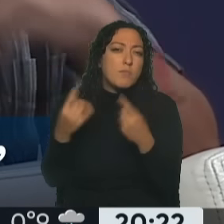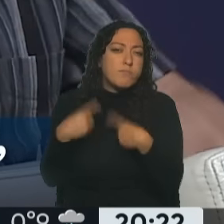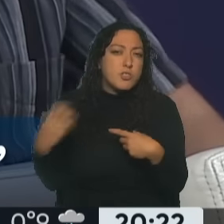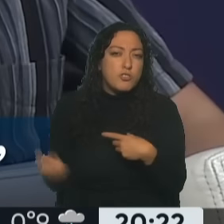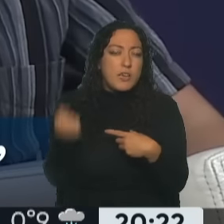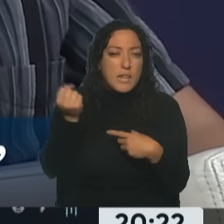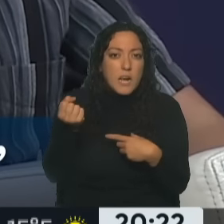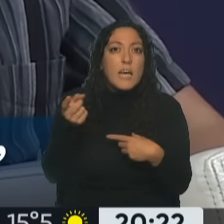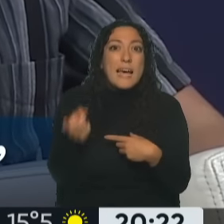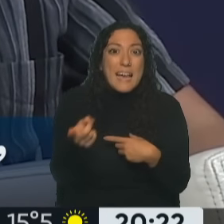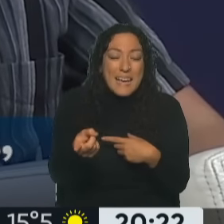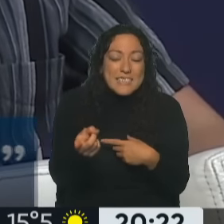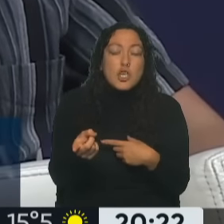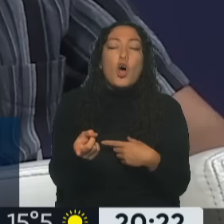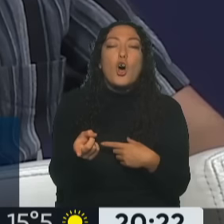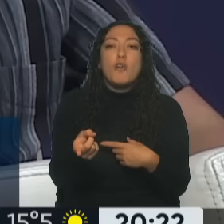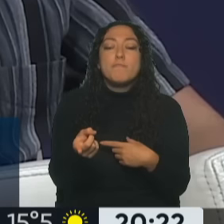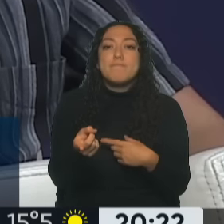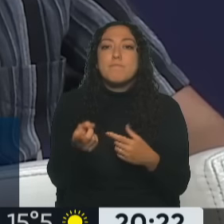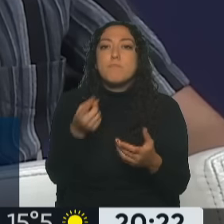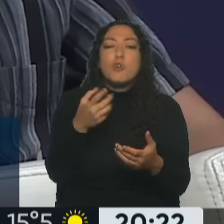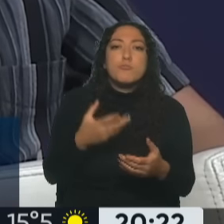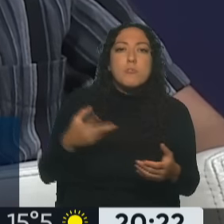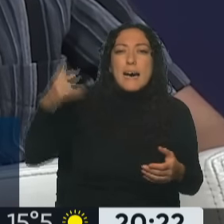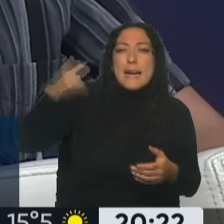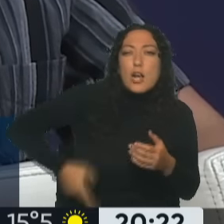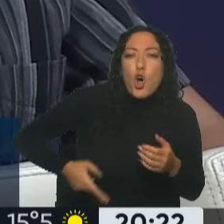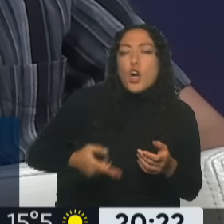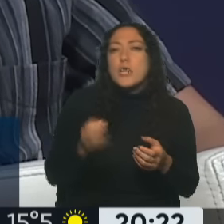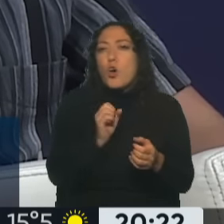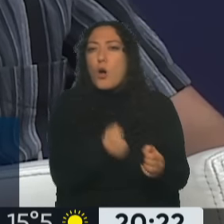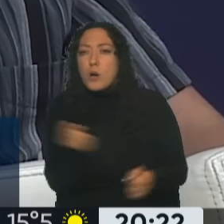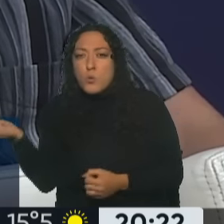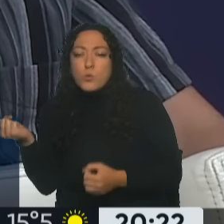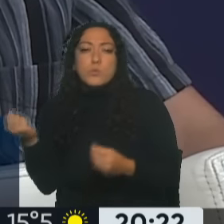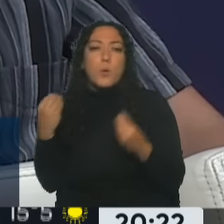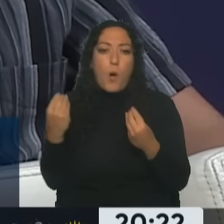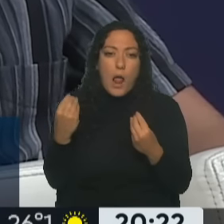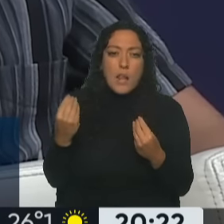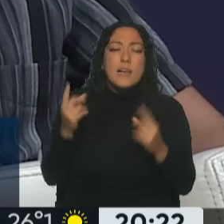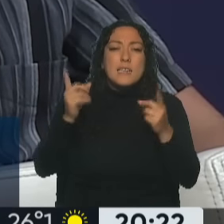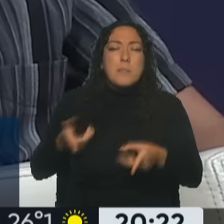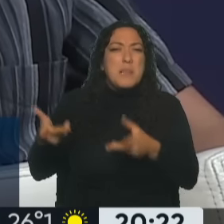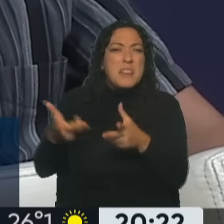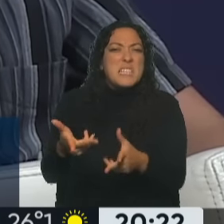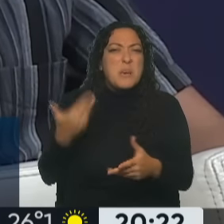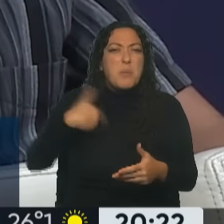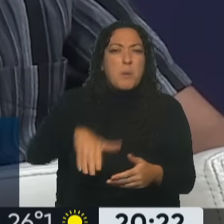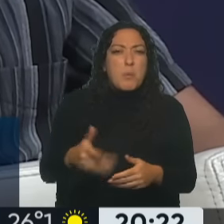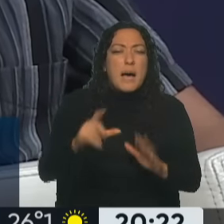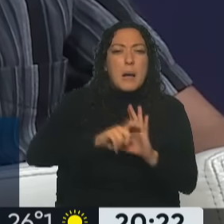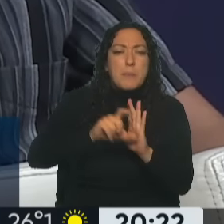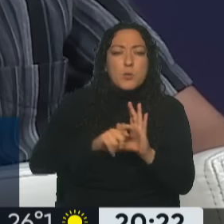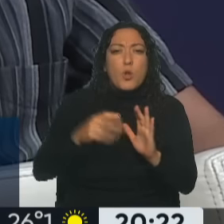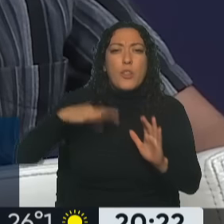recortes este se harían Y si puede dar algún ejemplo para que lo podamos entender además habló que se iba a retirar el capítulo de